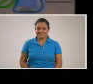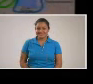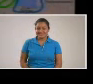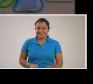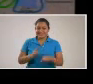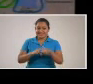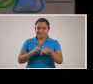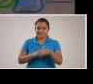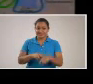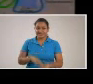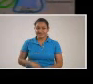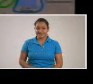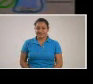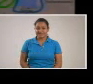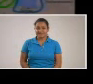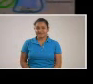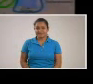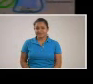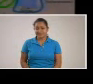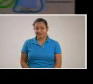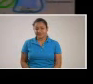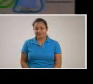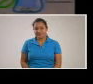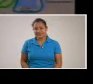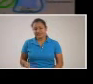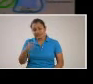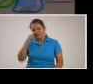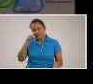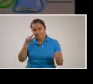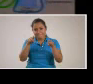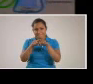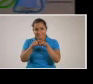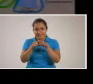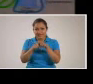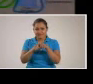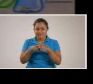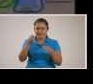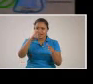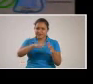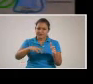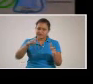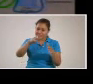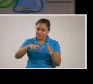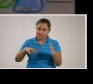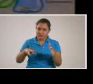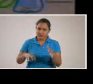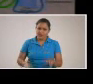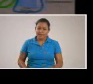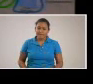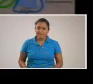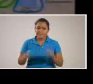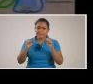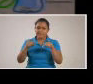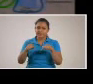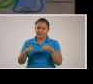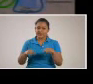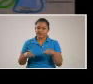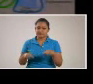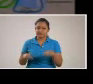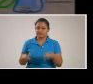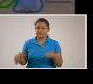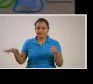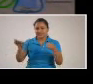Aparte de eso, su producción agrícola es capaz de satisfacer la demanda completa de